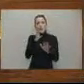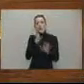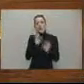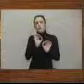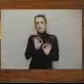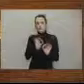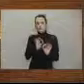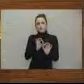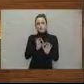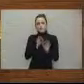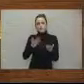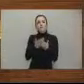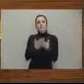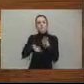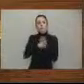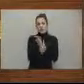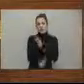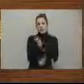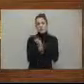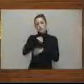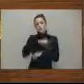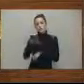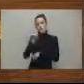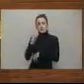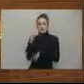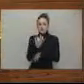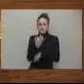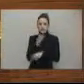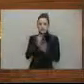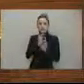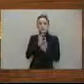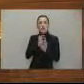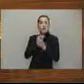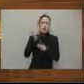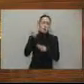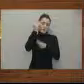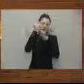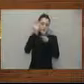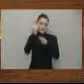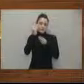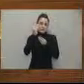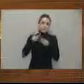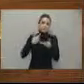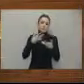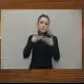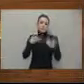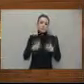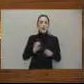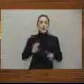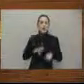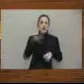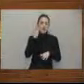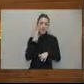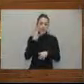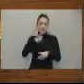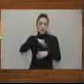la proposición no de ley. Entendemos que no altera en ningún caso el planteamiento original de la proposición, de nuestra proposición,